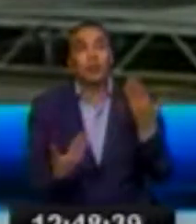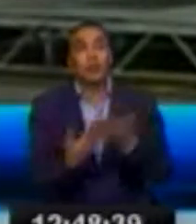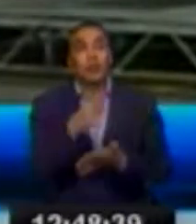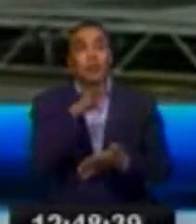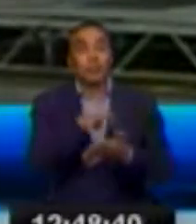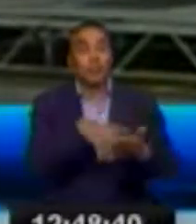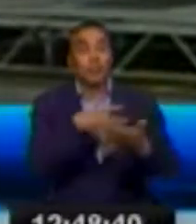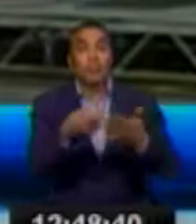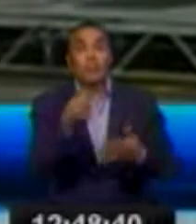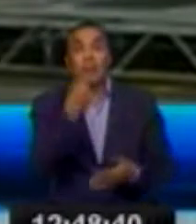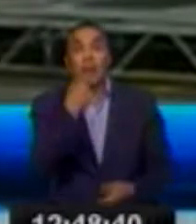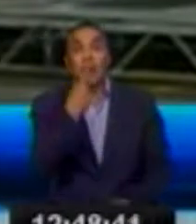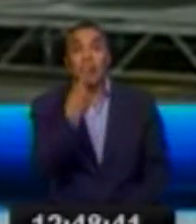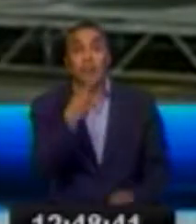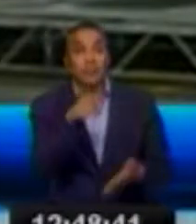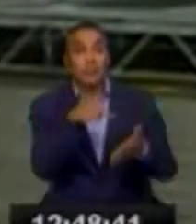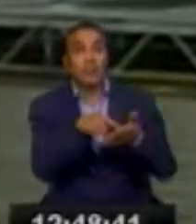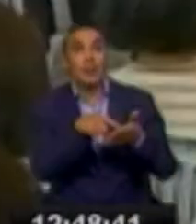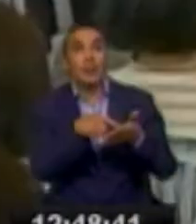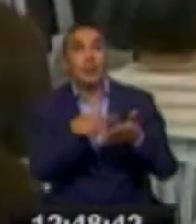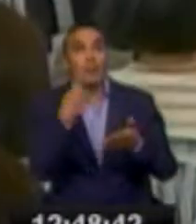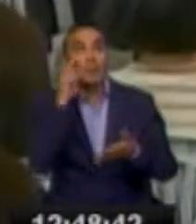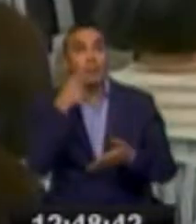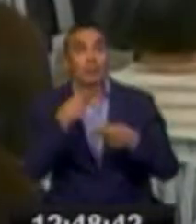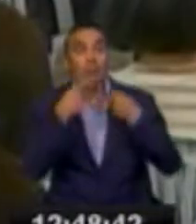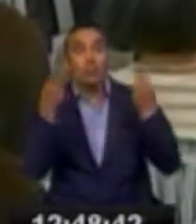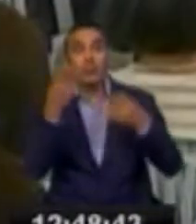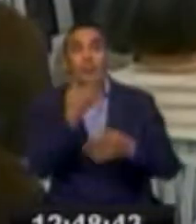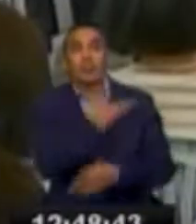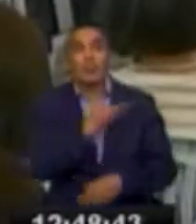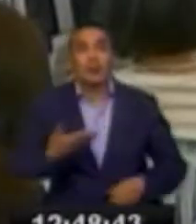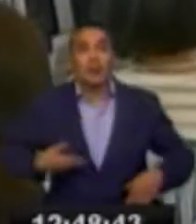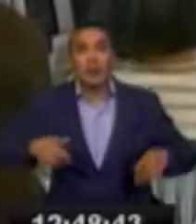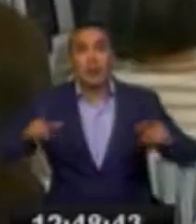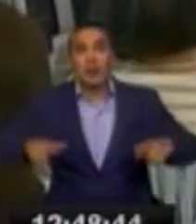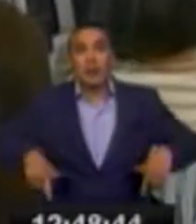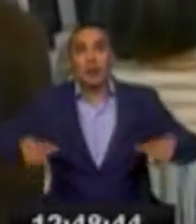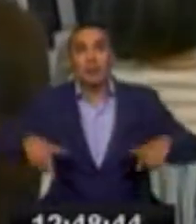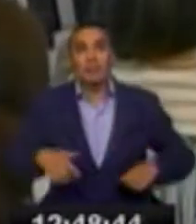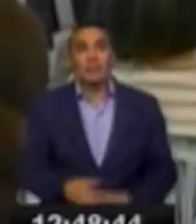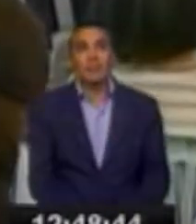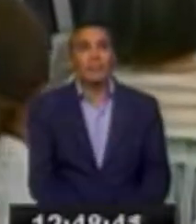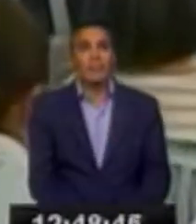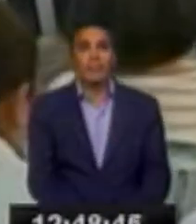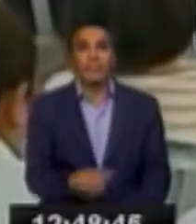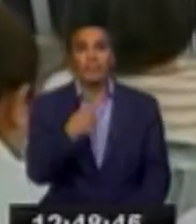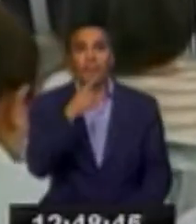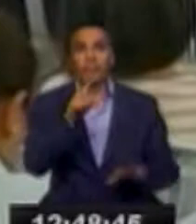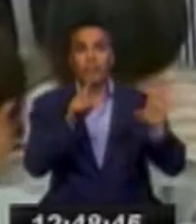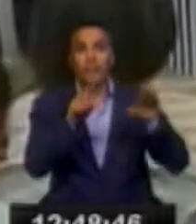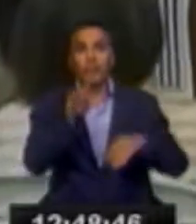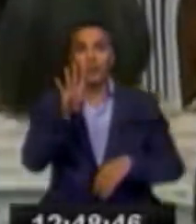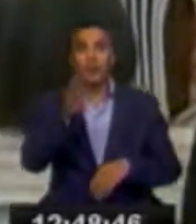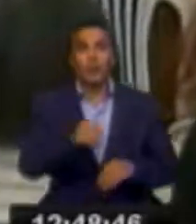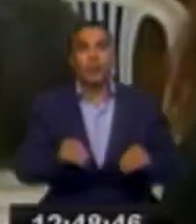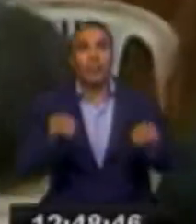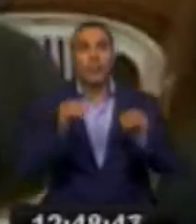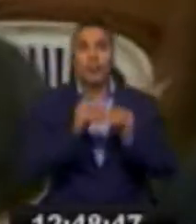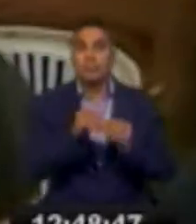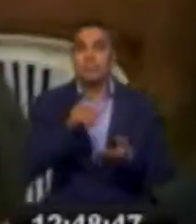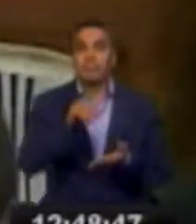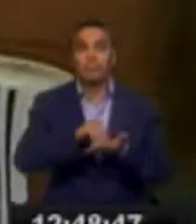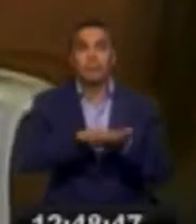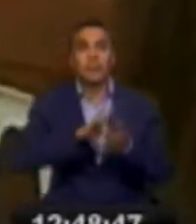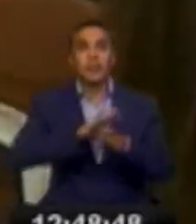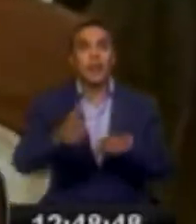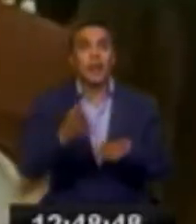de medicamentos. Eso lo anunció esta mañana el presidente de la República, Lenín Moreno. Se trata de 64 más que se unen al que ya